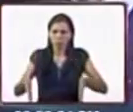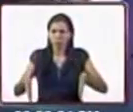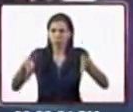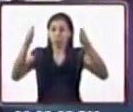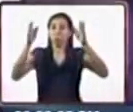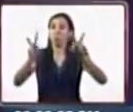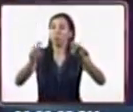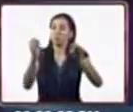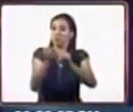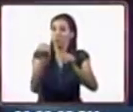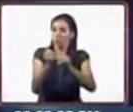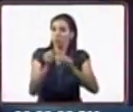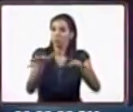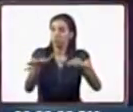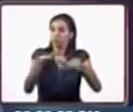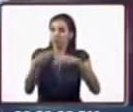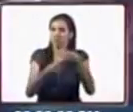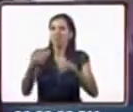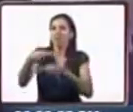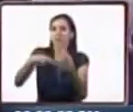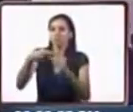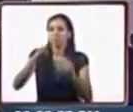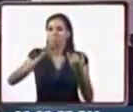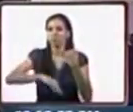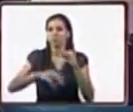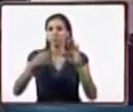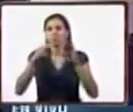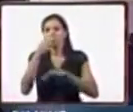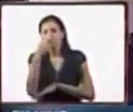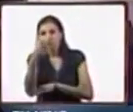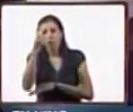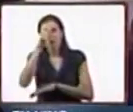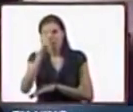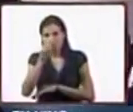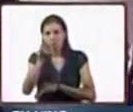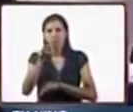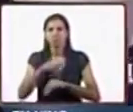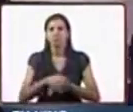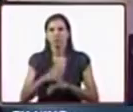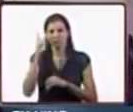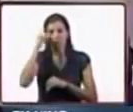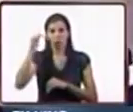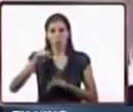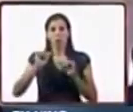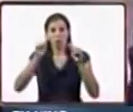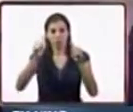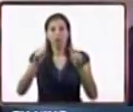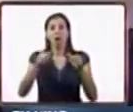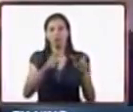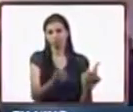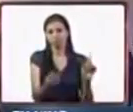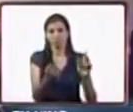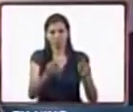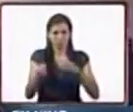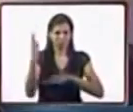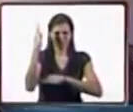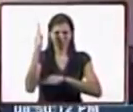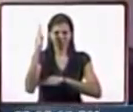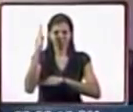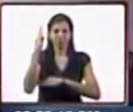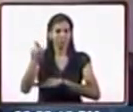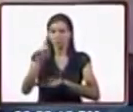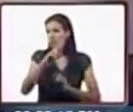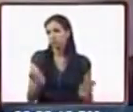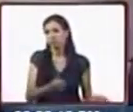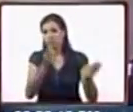una obra hecha en la revolución durante estos últimos 2 años y que a partir del día de hoy comenzará a abrir sus puertas al